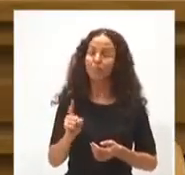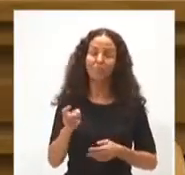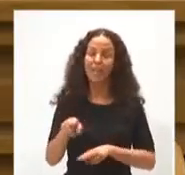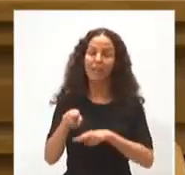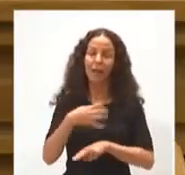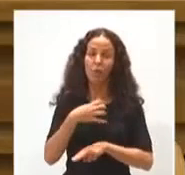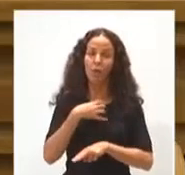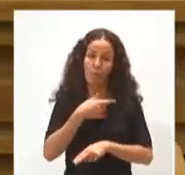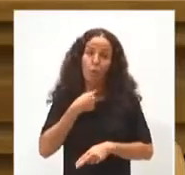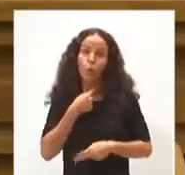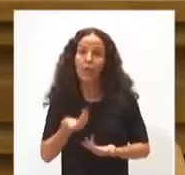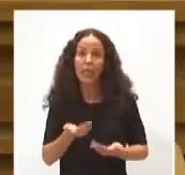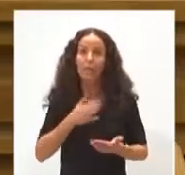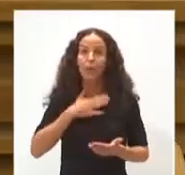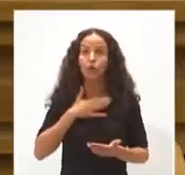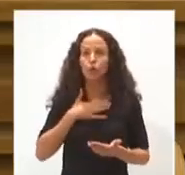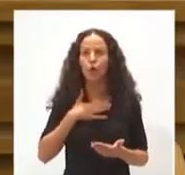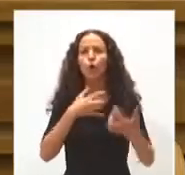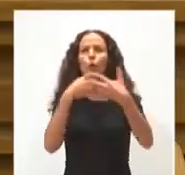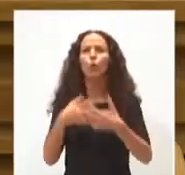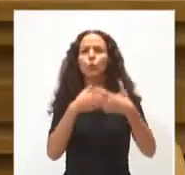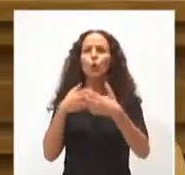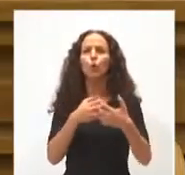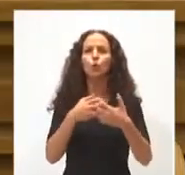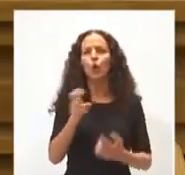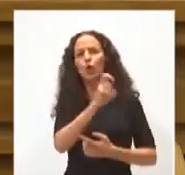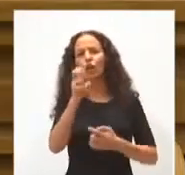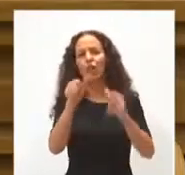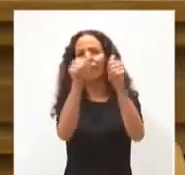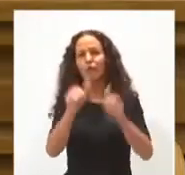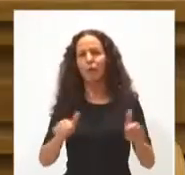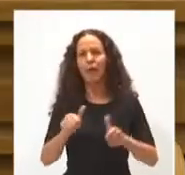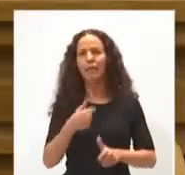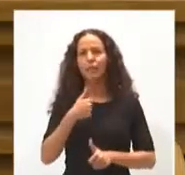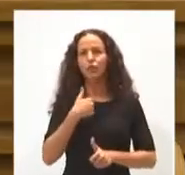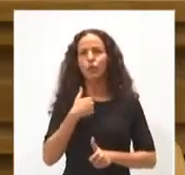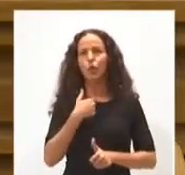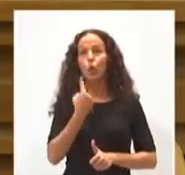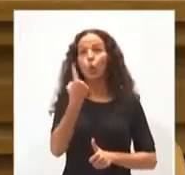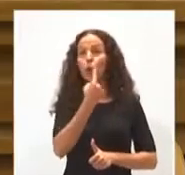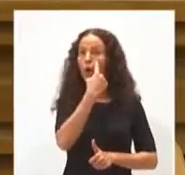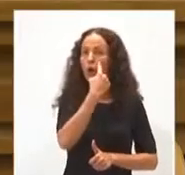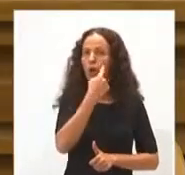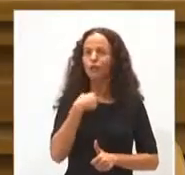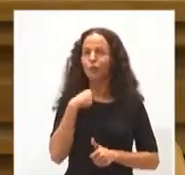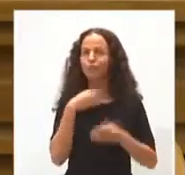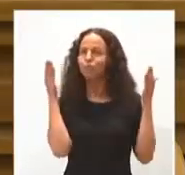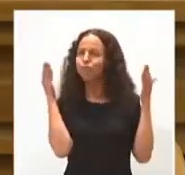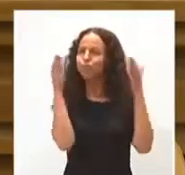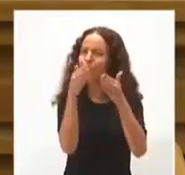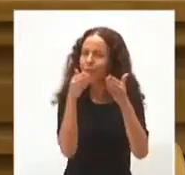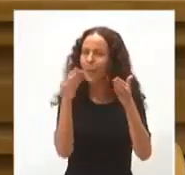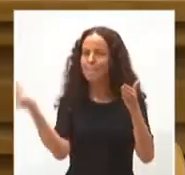no le toca disparar de otra manera también es verdad que teniendo uno solo apuntó de otra manera punto mejor a punto